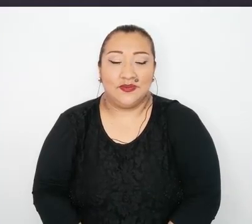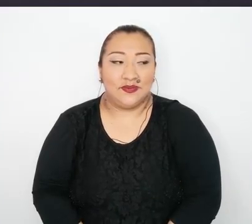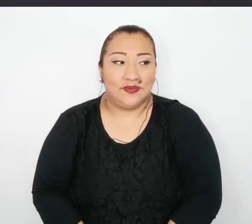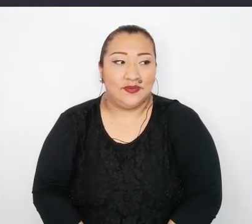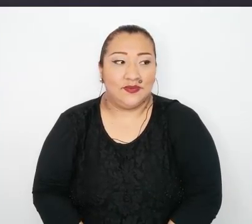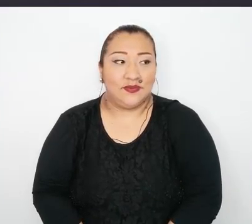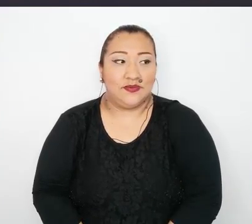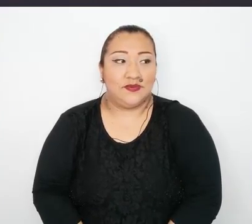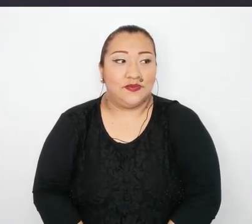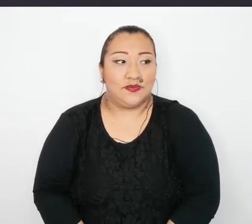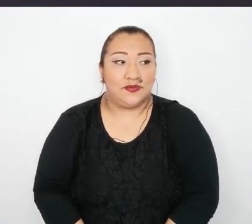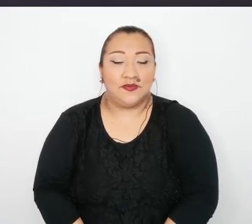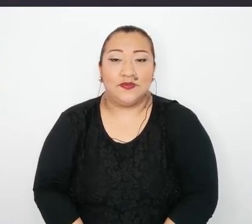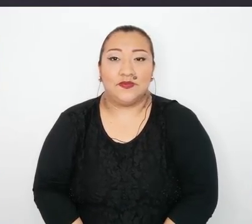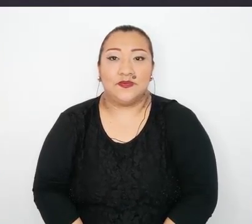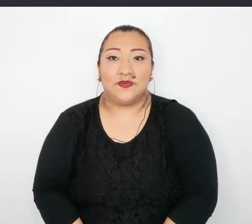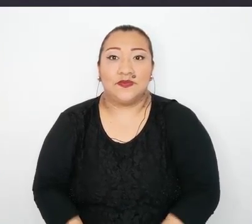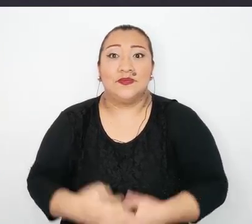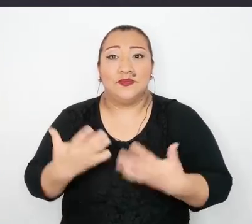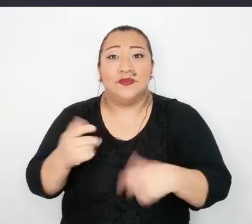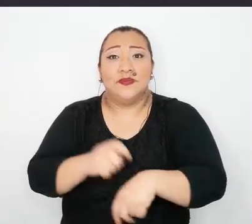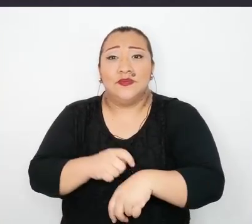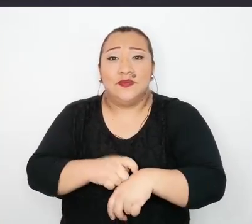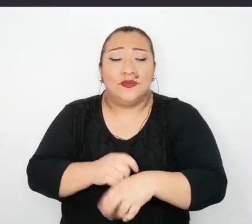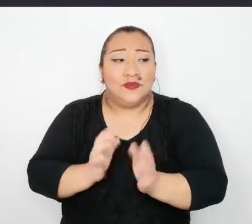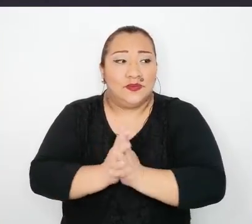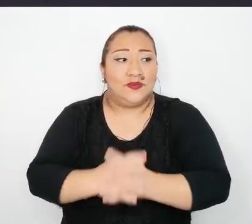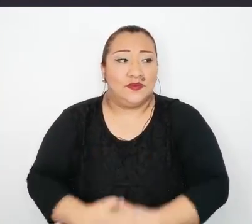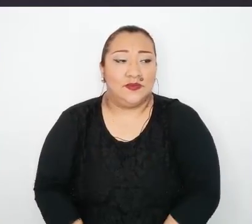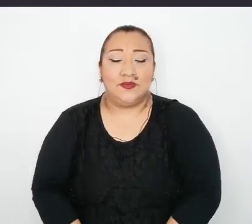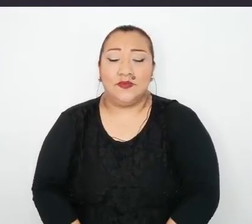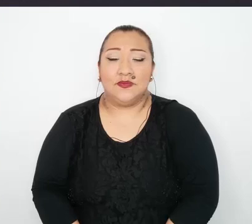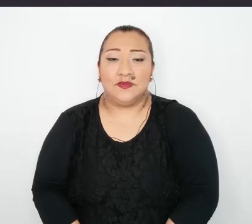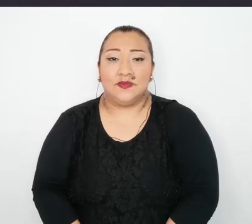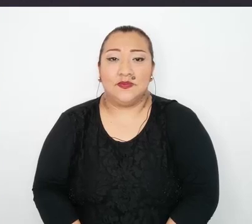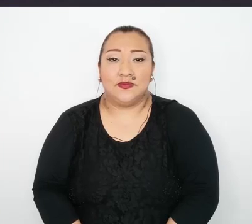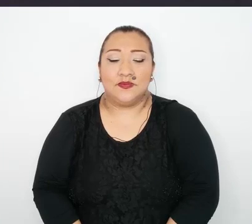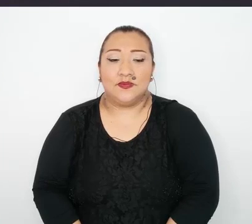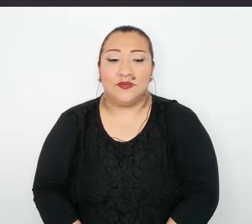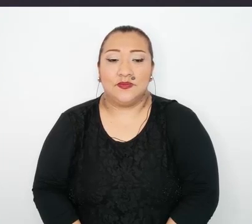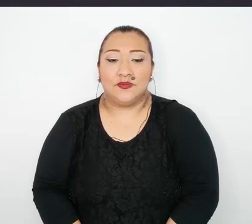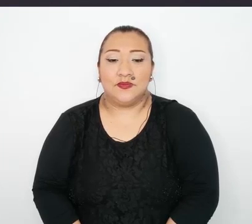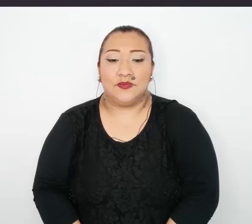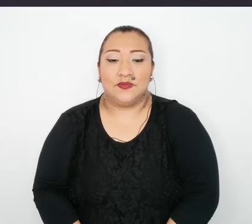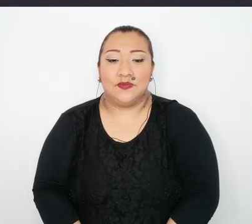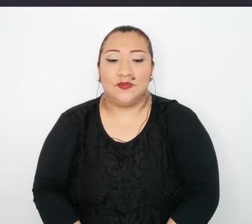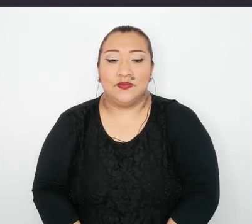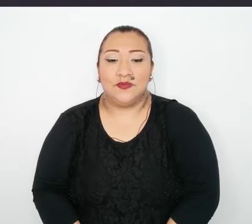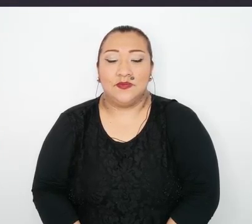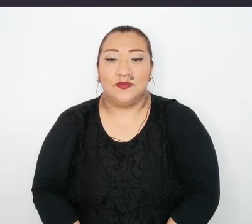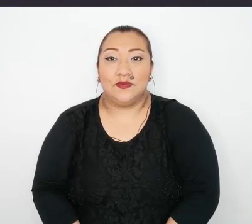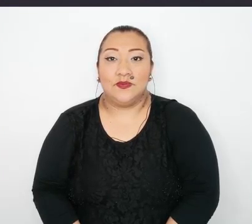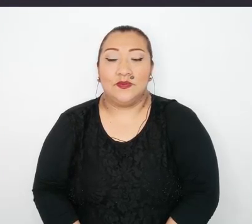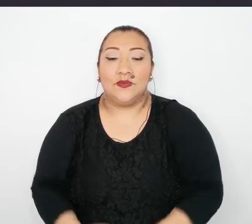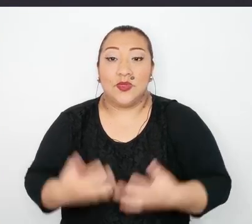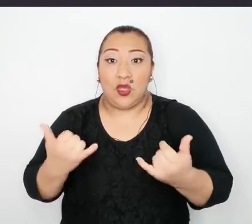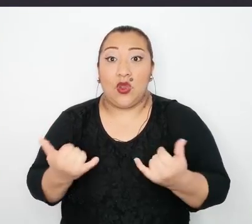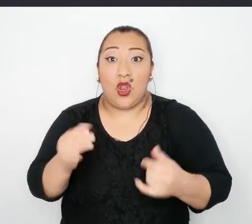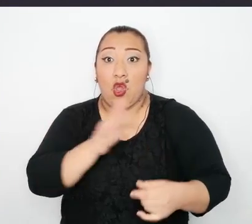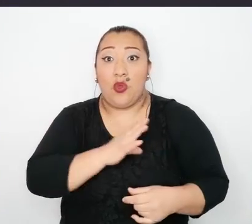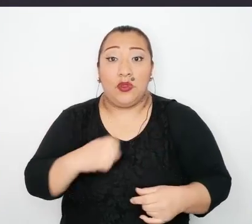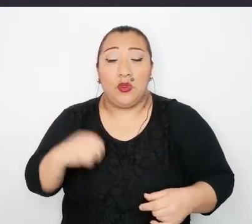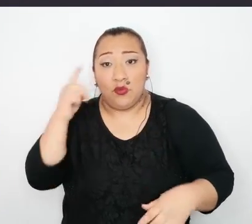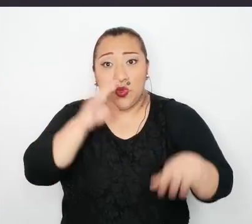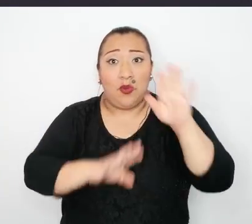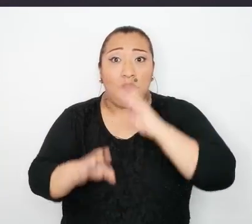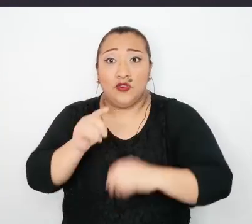Gracias. Sí, a ver, por favor, porque estamos un poquito corriendo. El actual gobierno con los medios